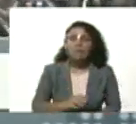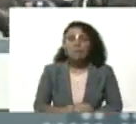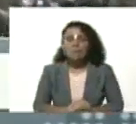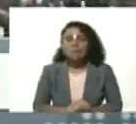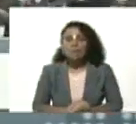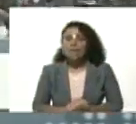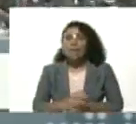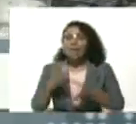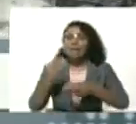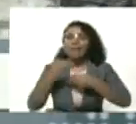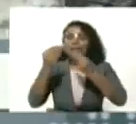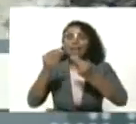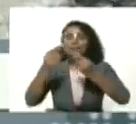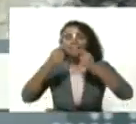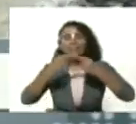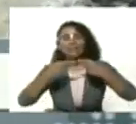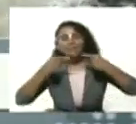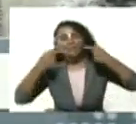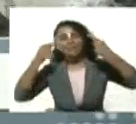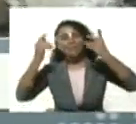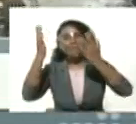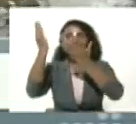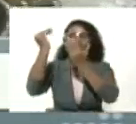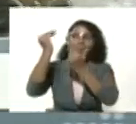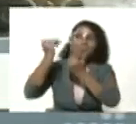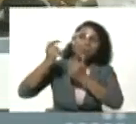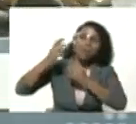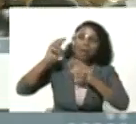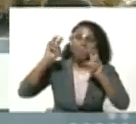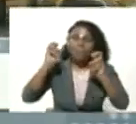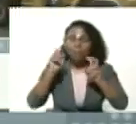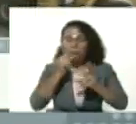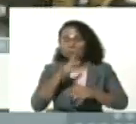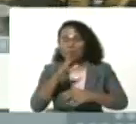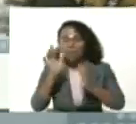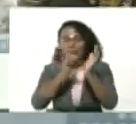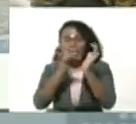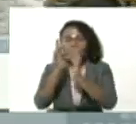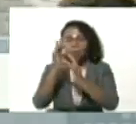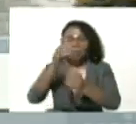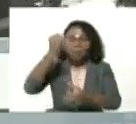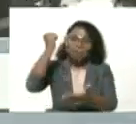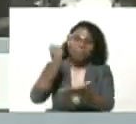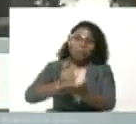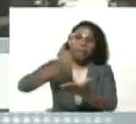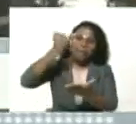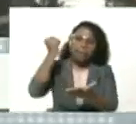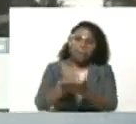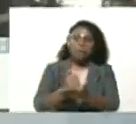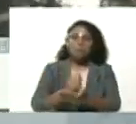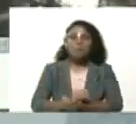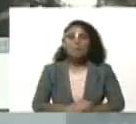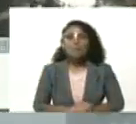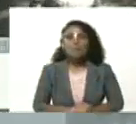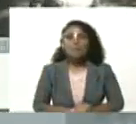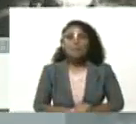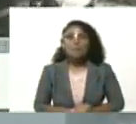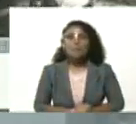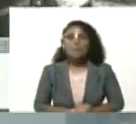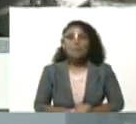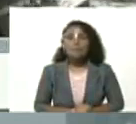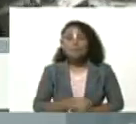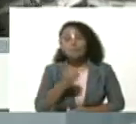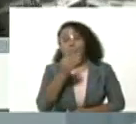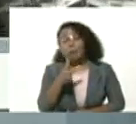les da una sonrisa de esperanza, la buena nueva de nuestro Señor Jesucristo. Amén, amén, amén.